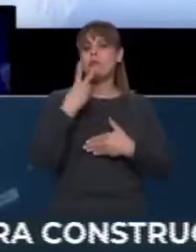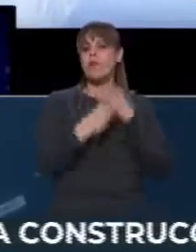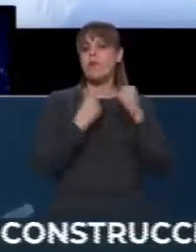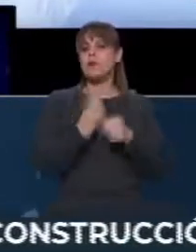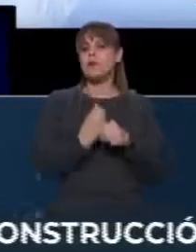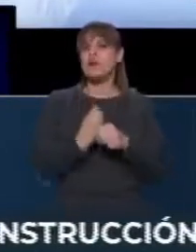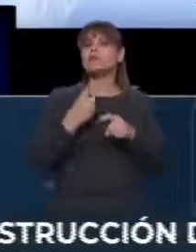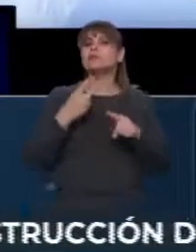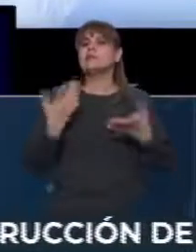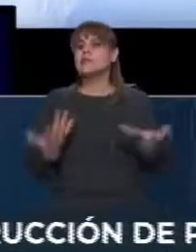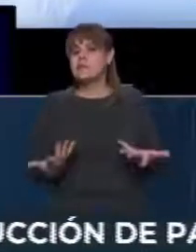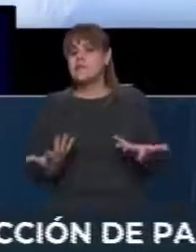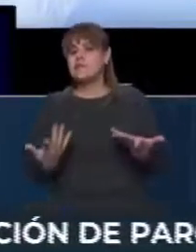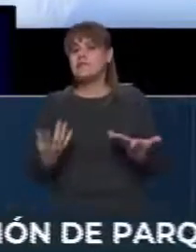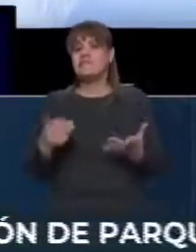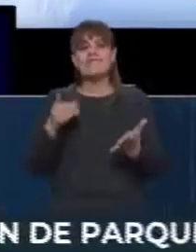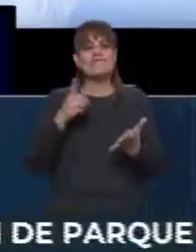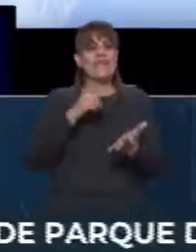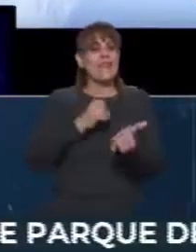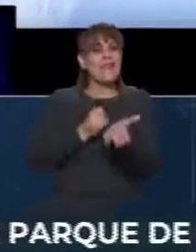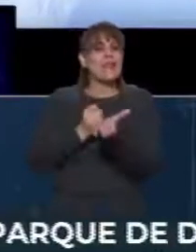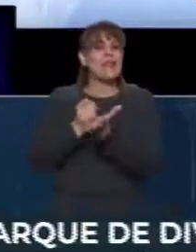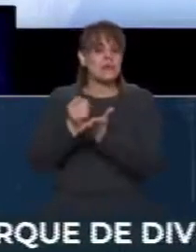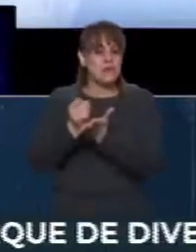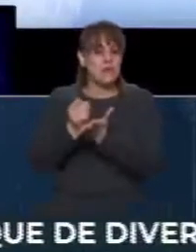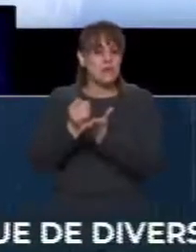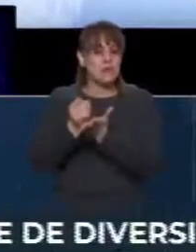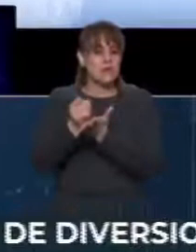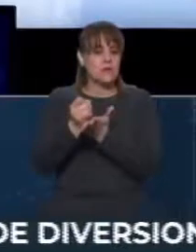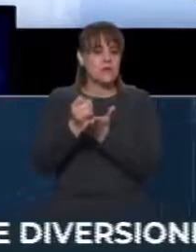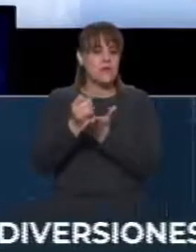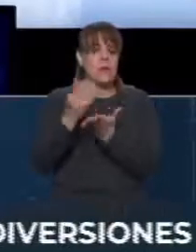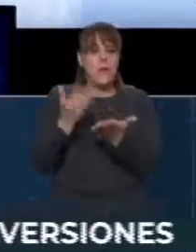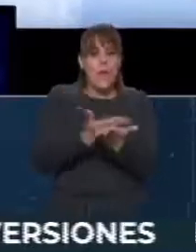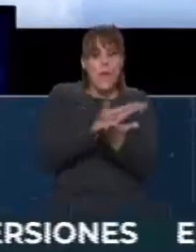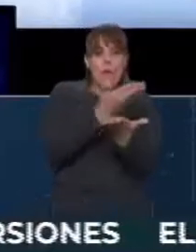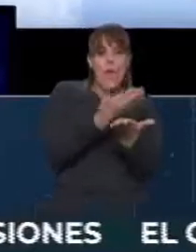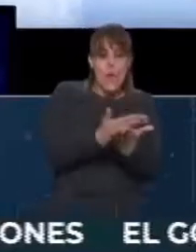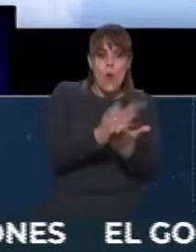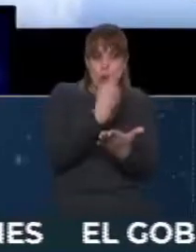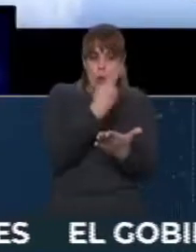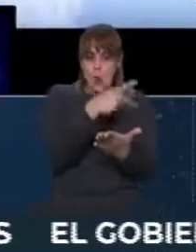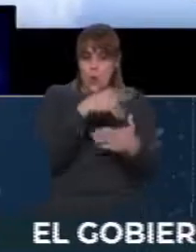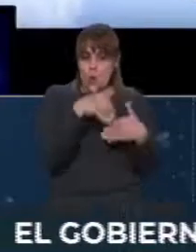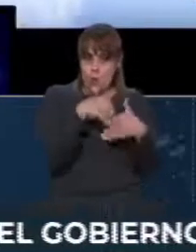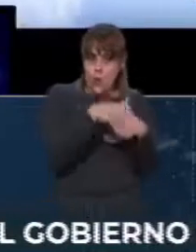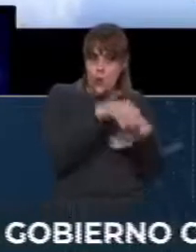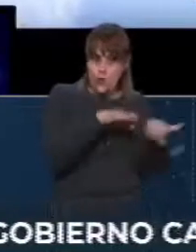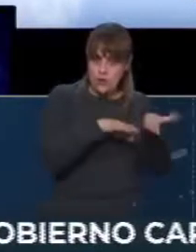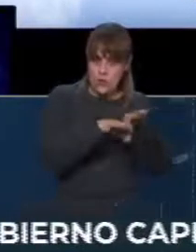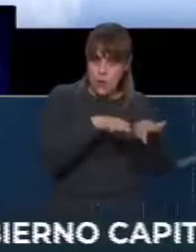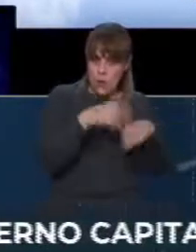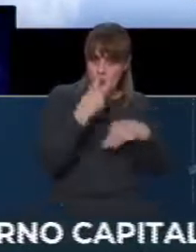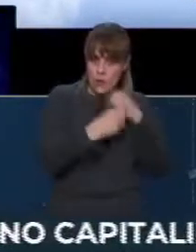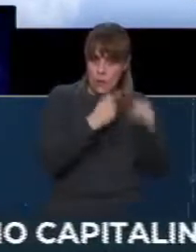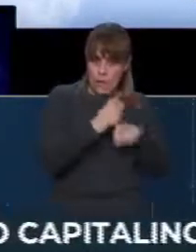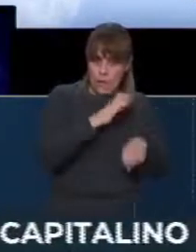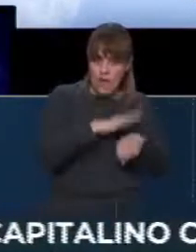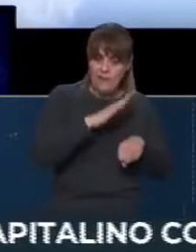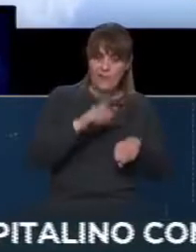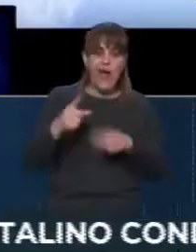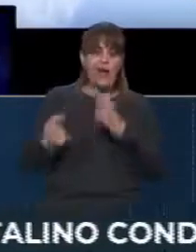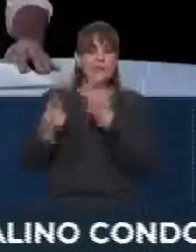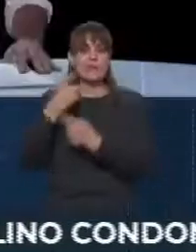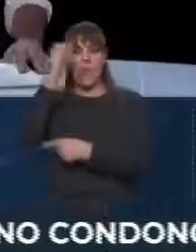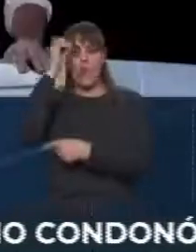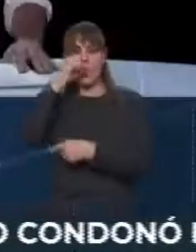de que esta decisión, esta reforma, esta iniciativa es anticonstitucional. Estamos pues frente a un